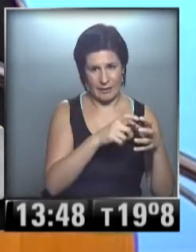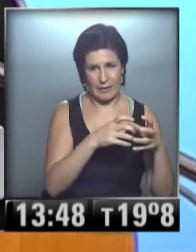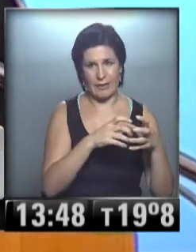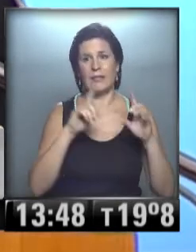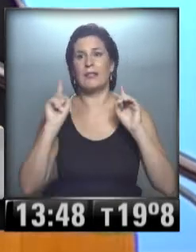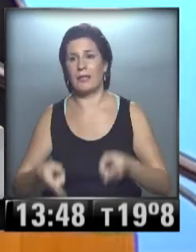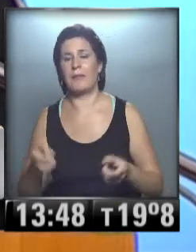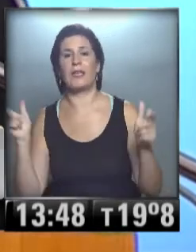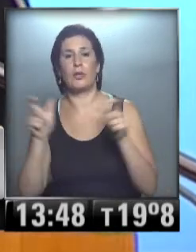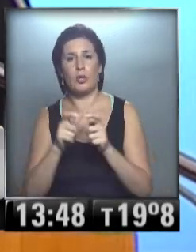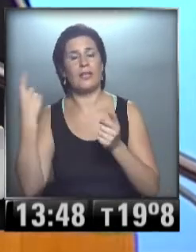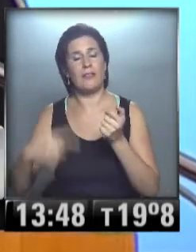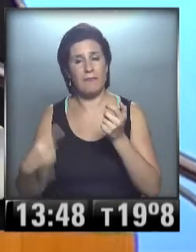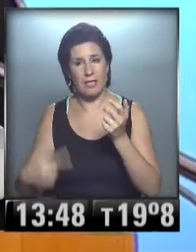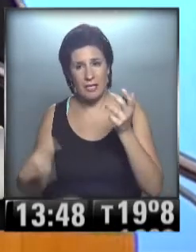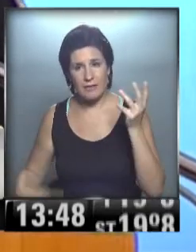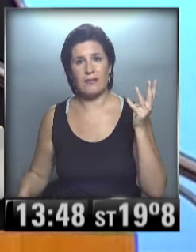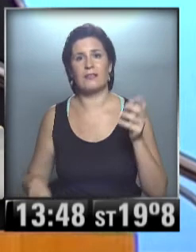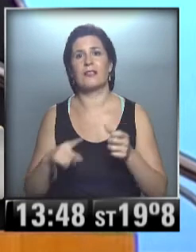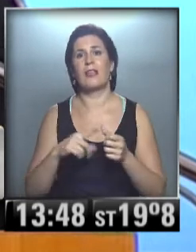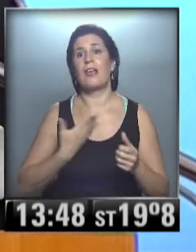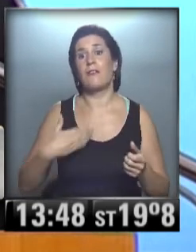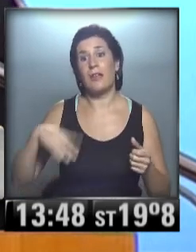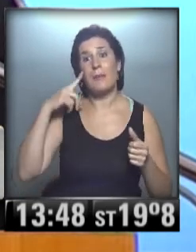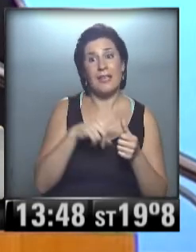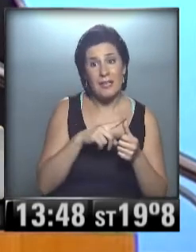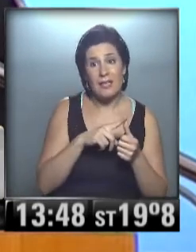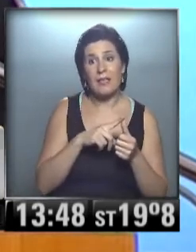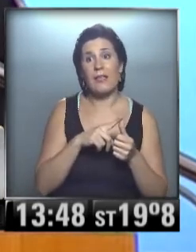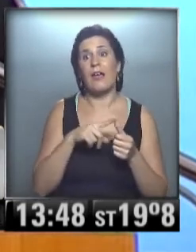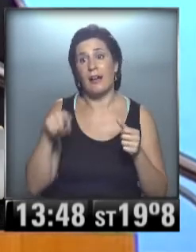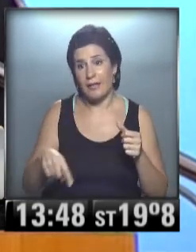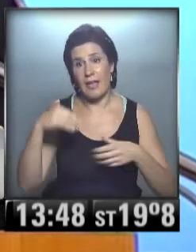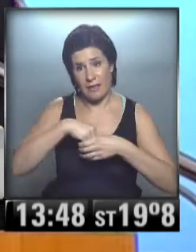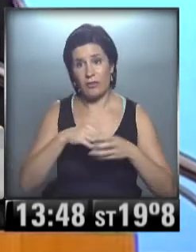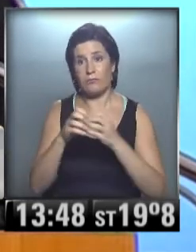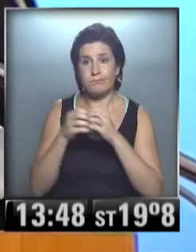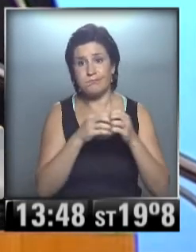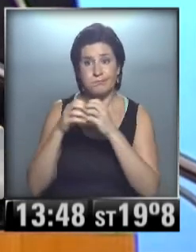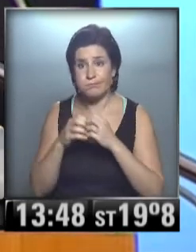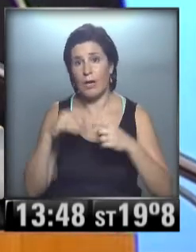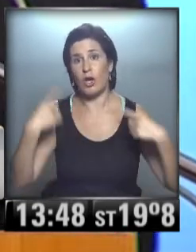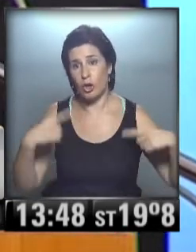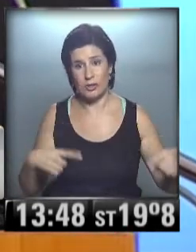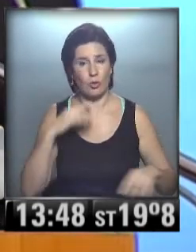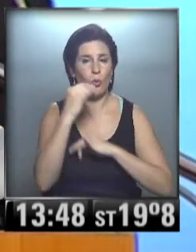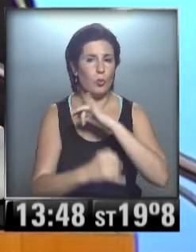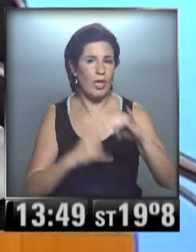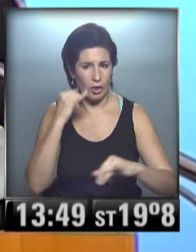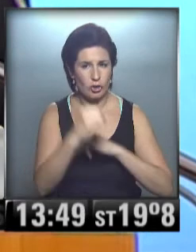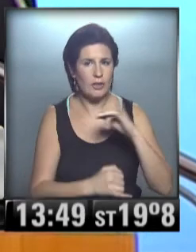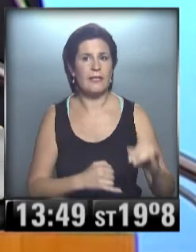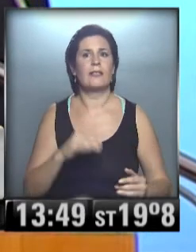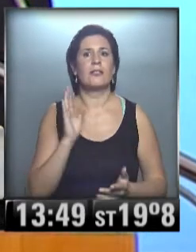las reuniones que ocurrieron del Fondo Monetario, donde se discutieron algunas cuestiones a las que me voy a referir, vinculadas